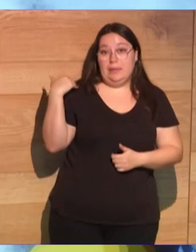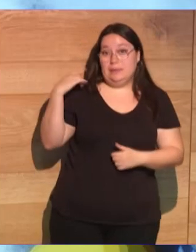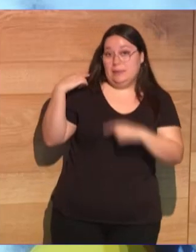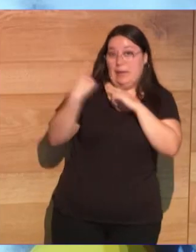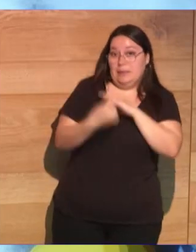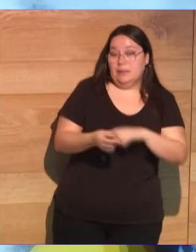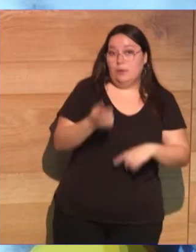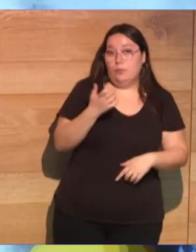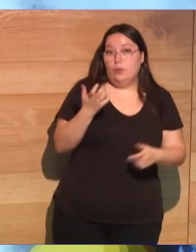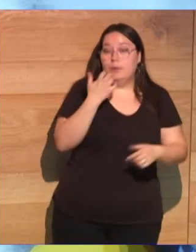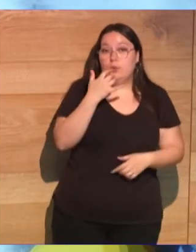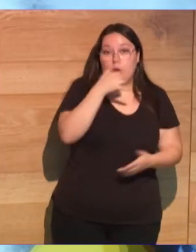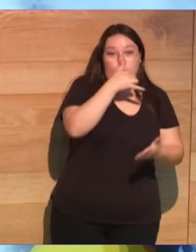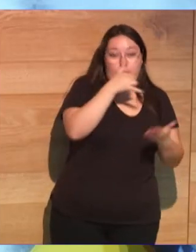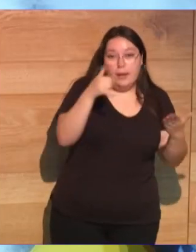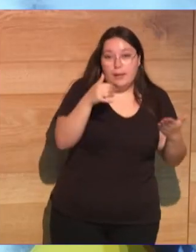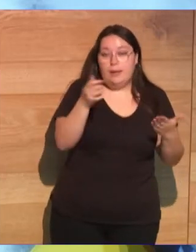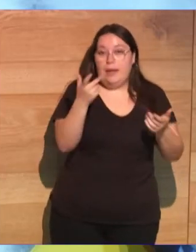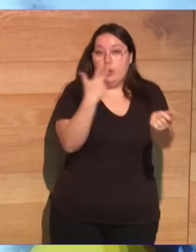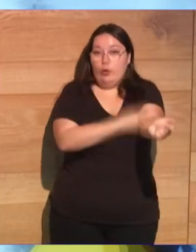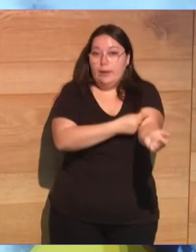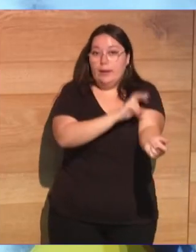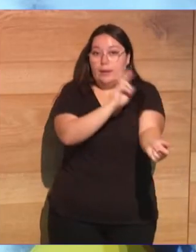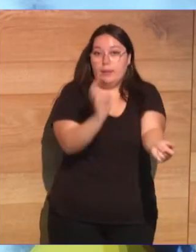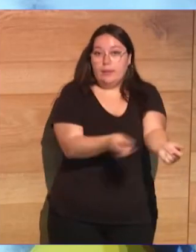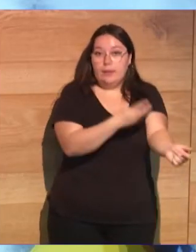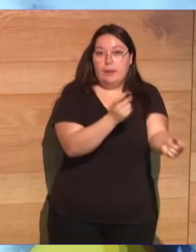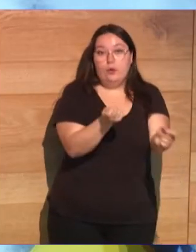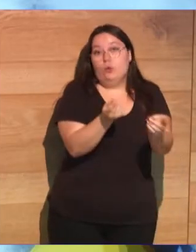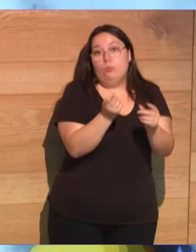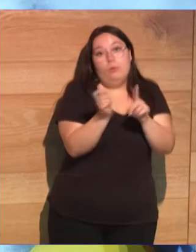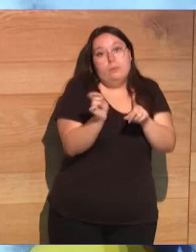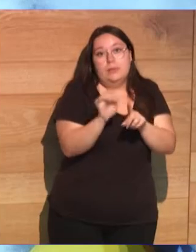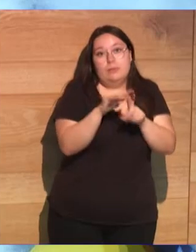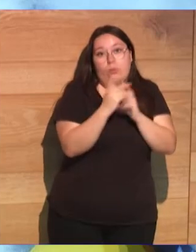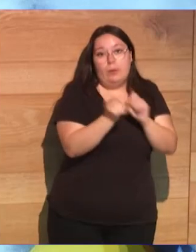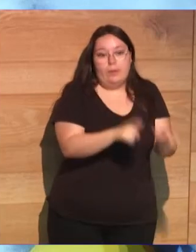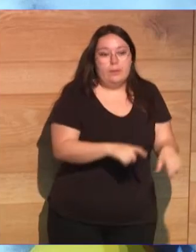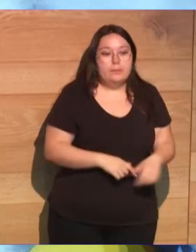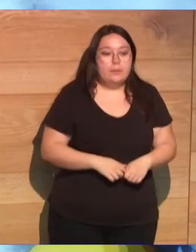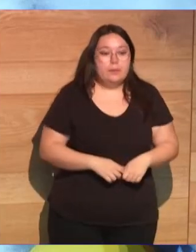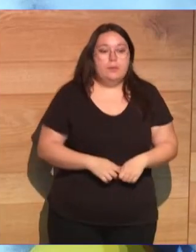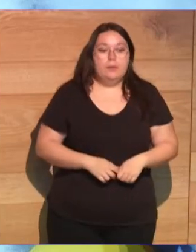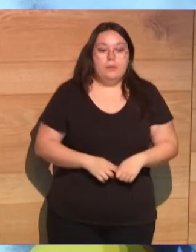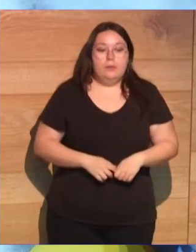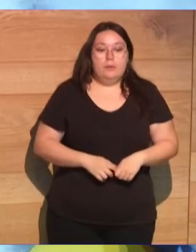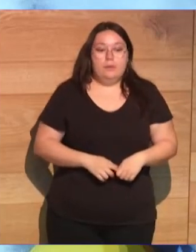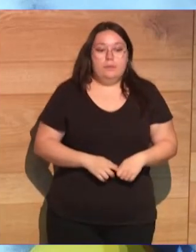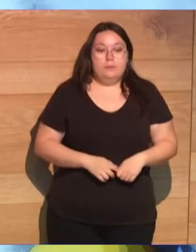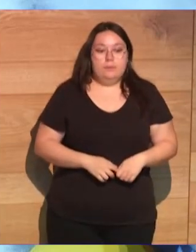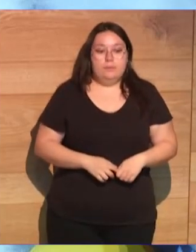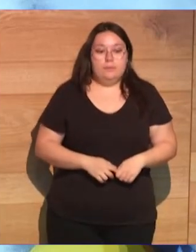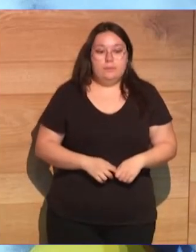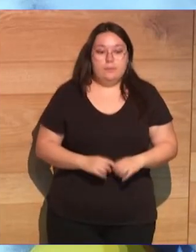la cocaína, la heroína. Vale. En este momento hay un consenso